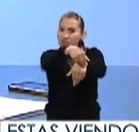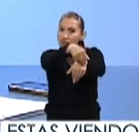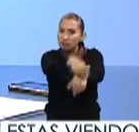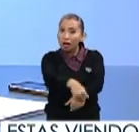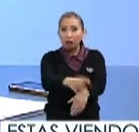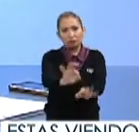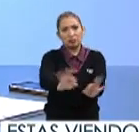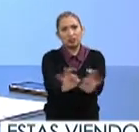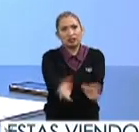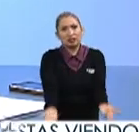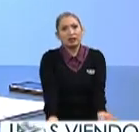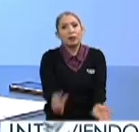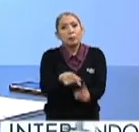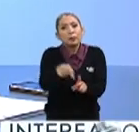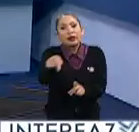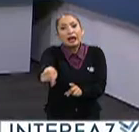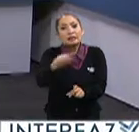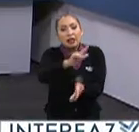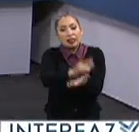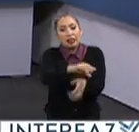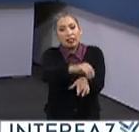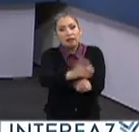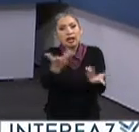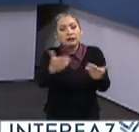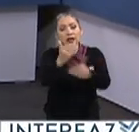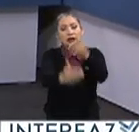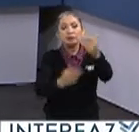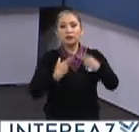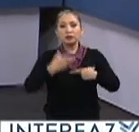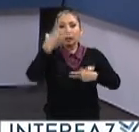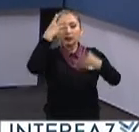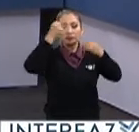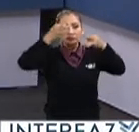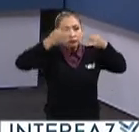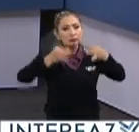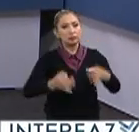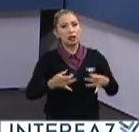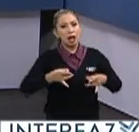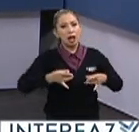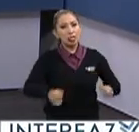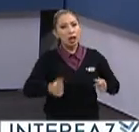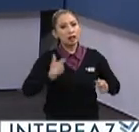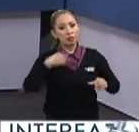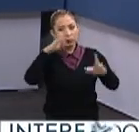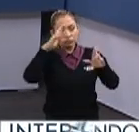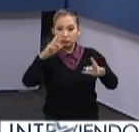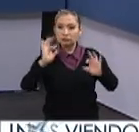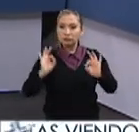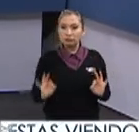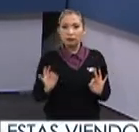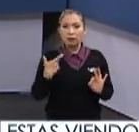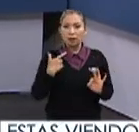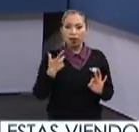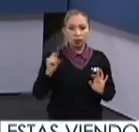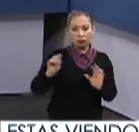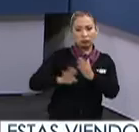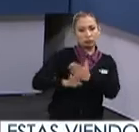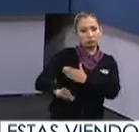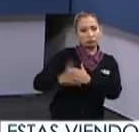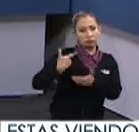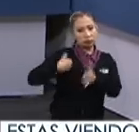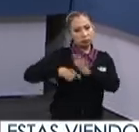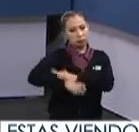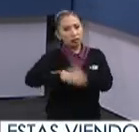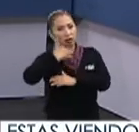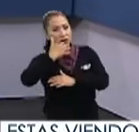pues resulta fundamental, porque esa de legalidad nos va a producir ciudadanos de calidad cívica, por decirlo así. Claro. Y sí me parece que es